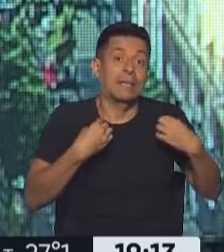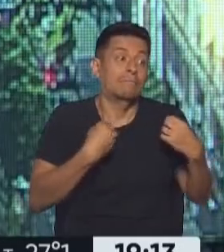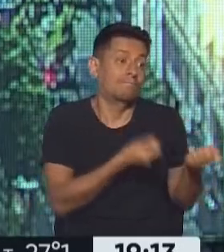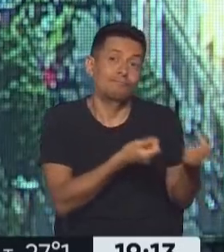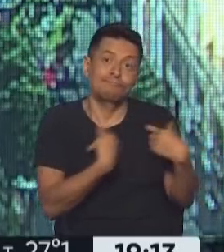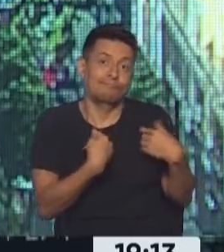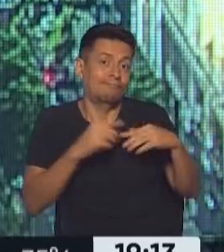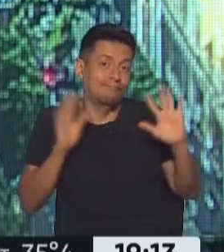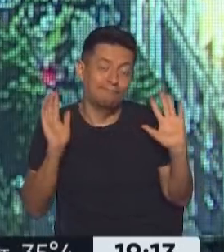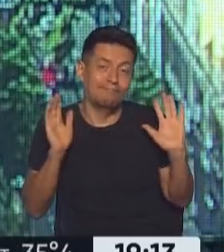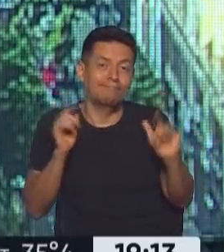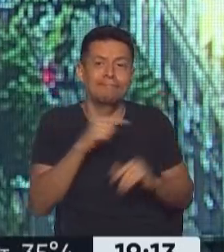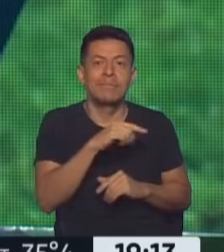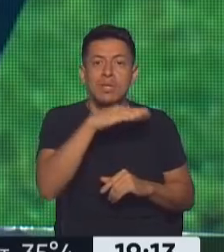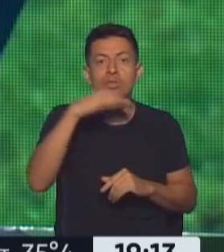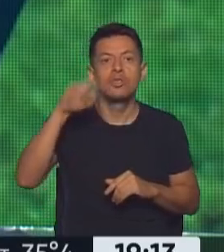johnson